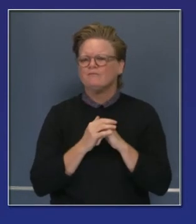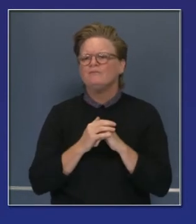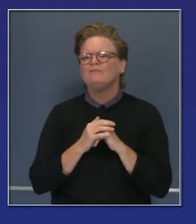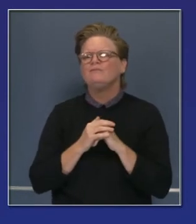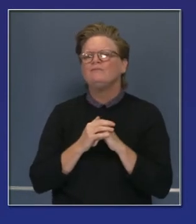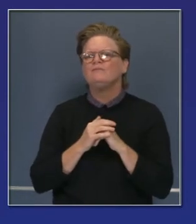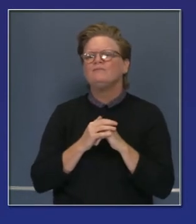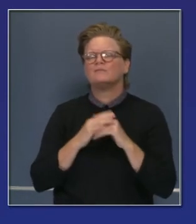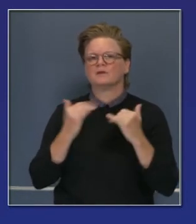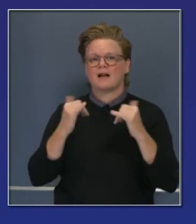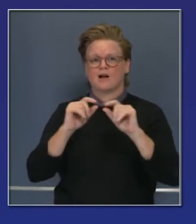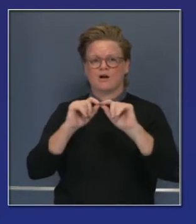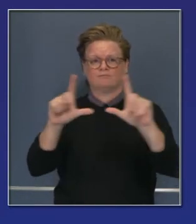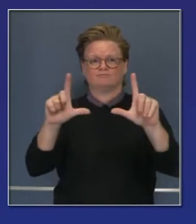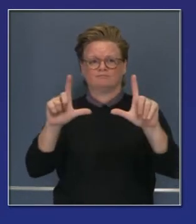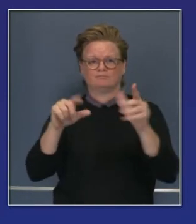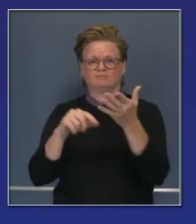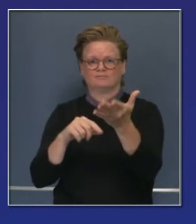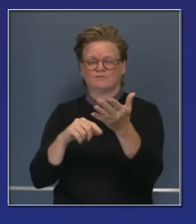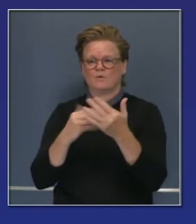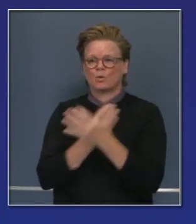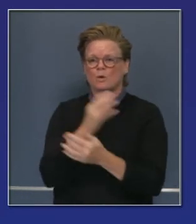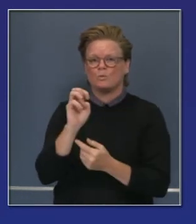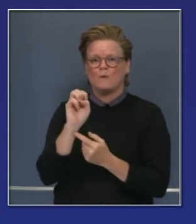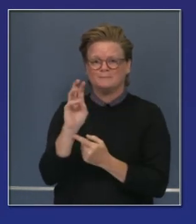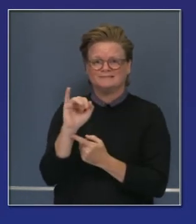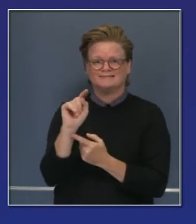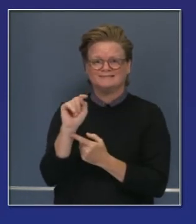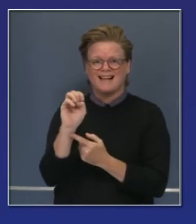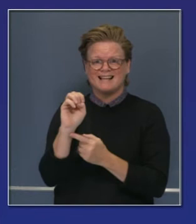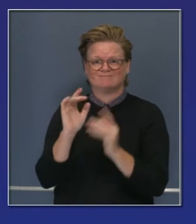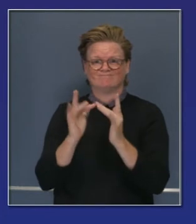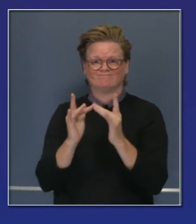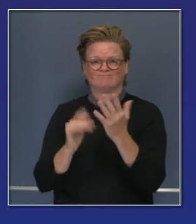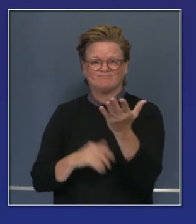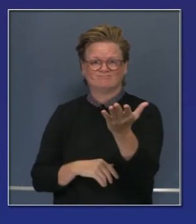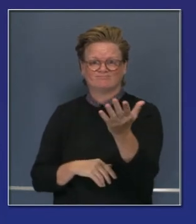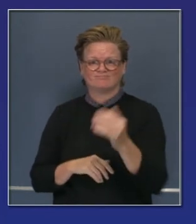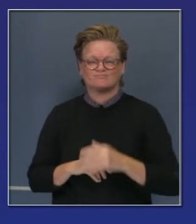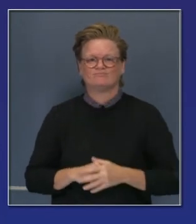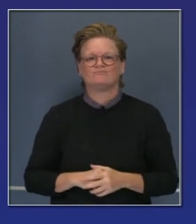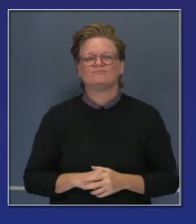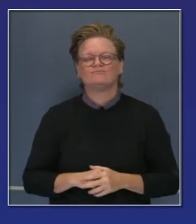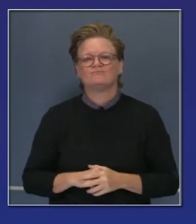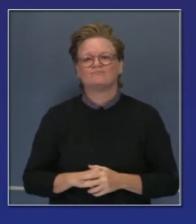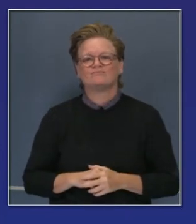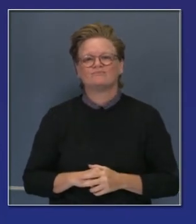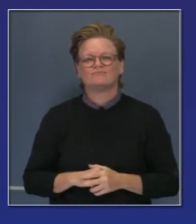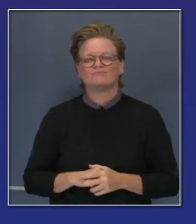breve. Todavía no se ha publicado, pero es